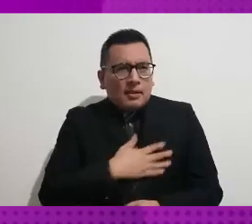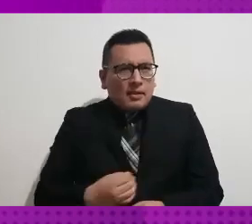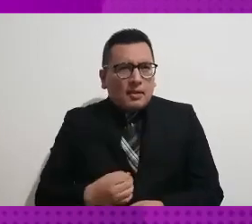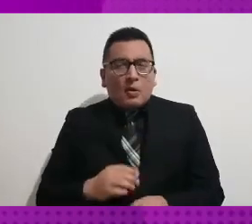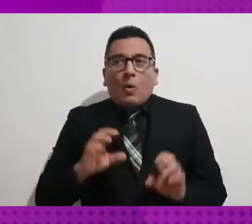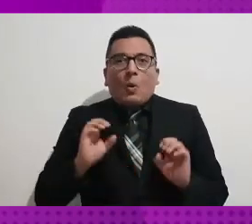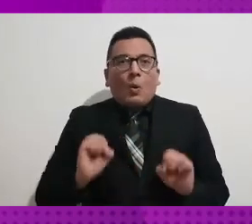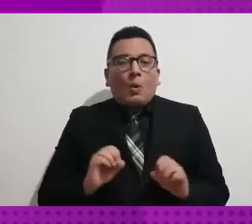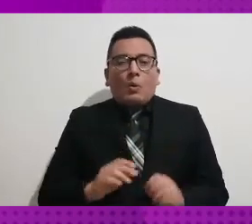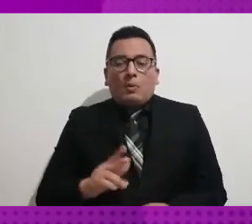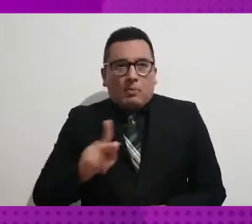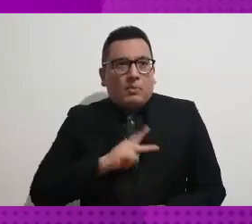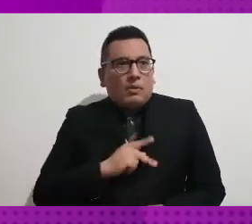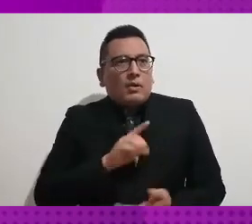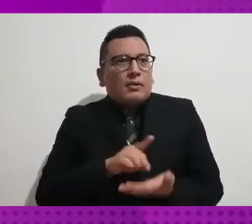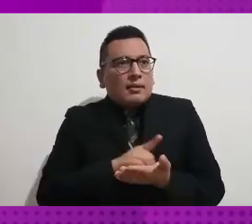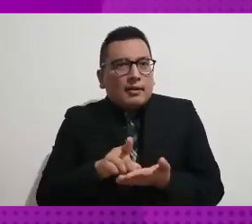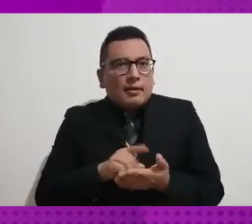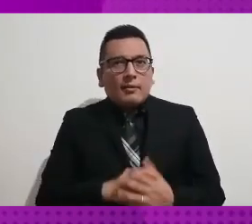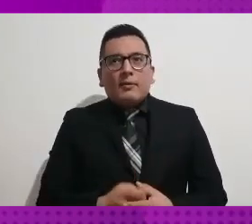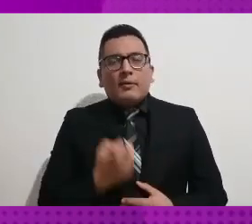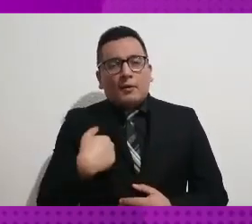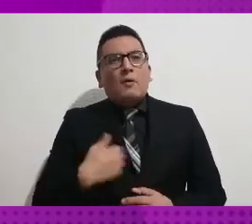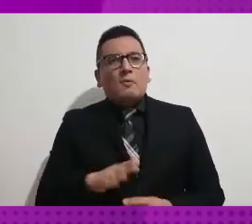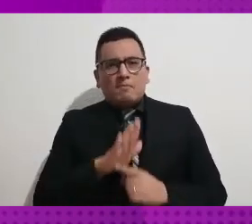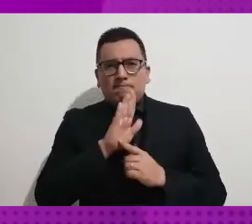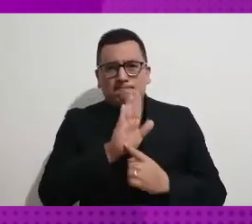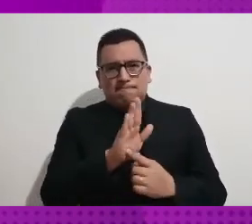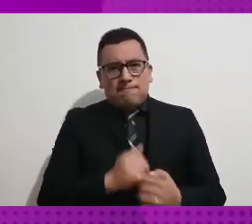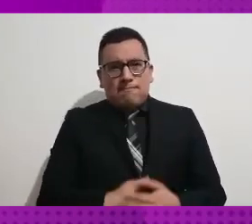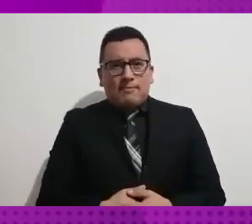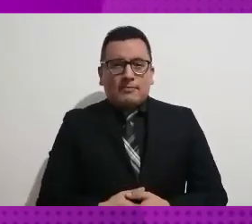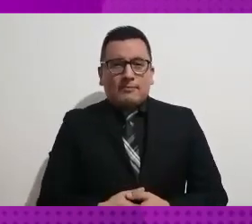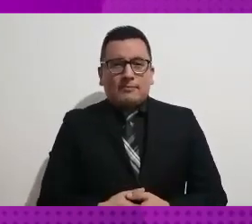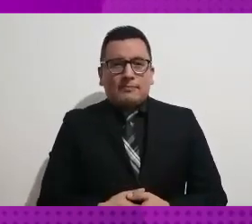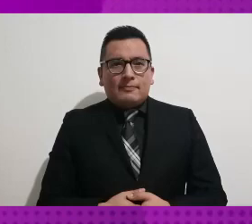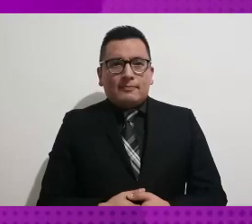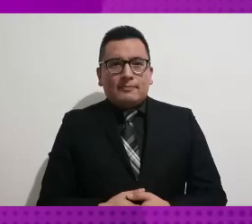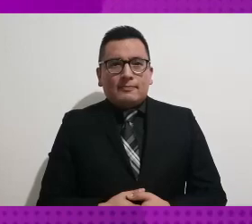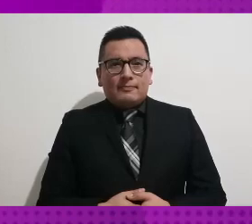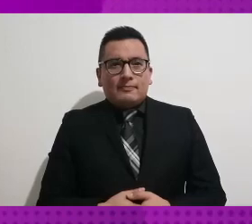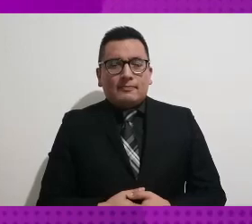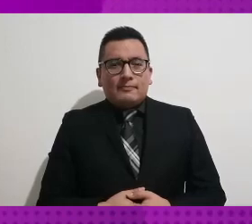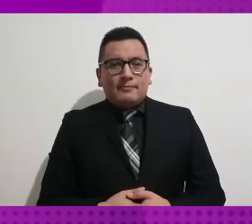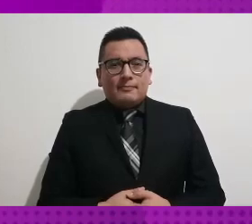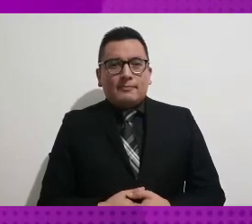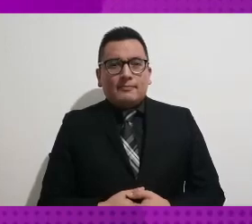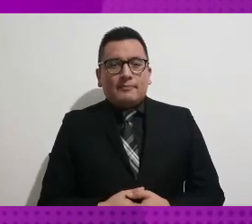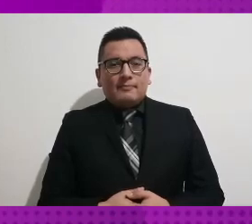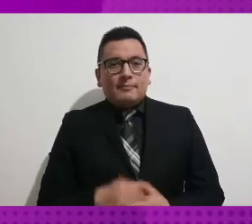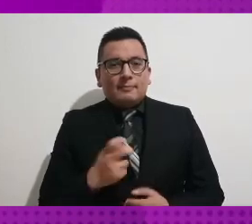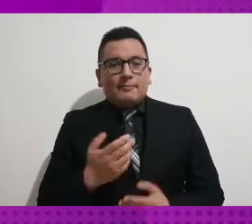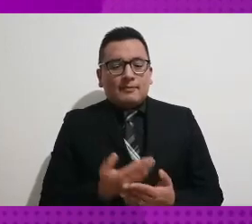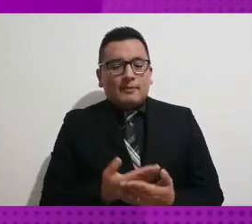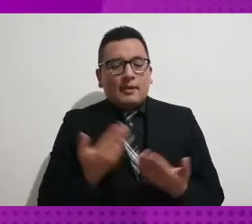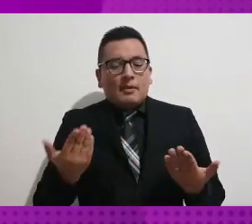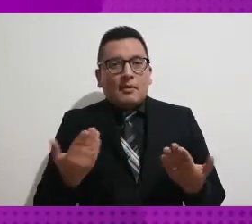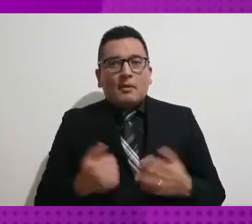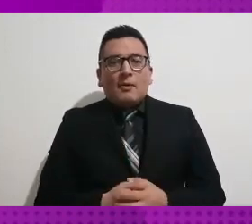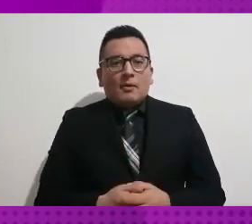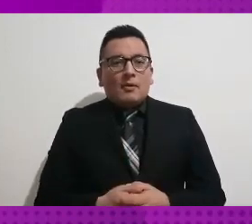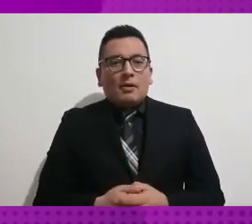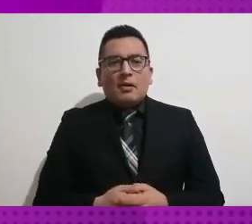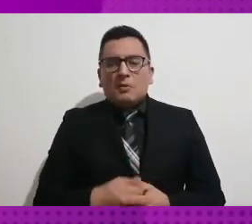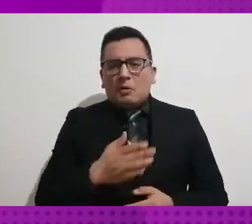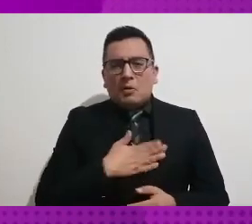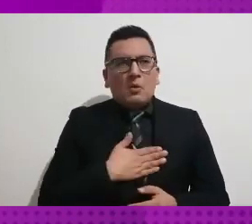o míos propios para poderlos hacer valer. Y es muy, ahora, ¿verdad? Con una carta y de una